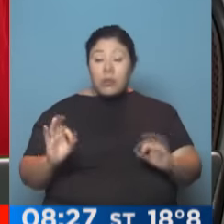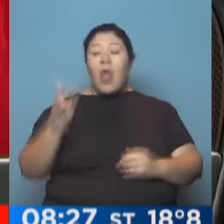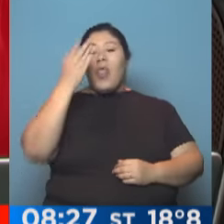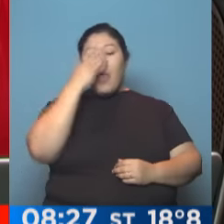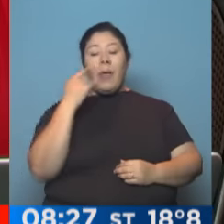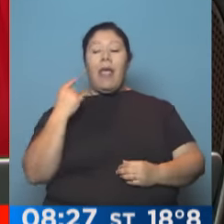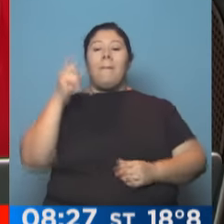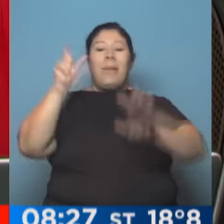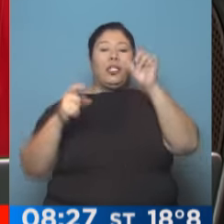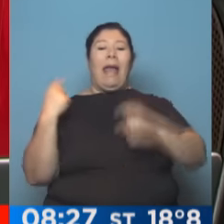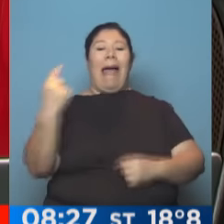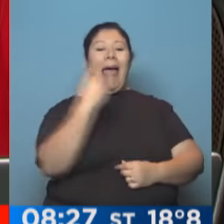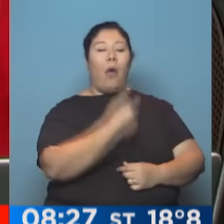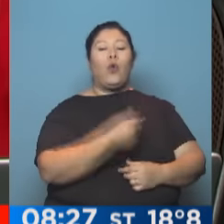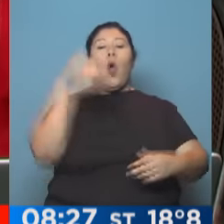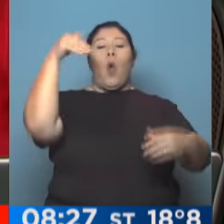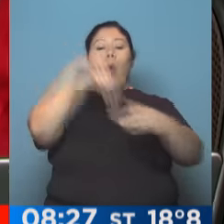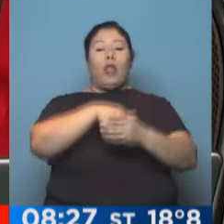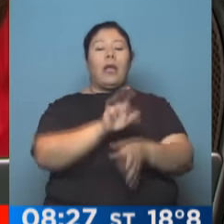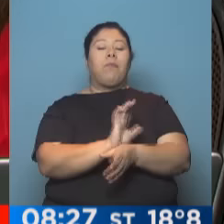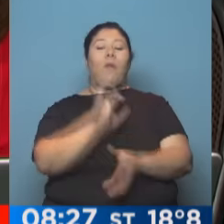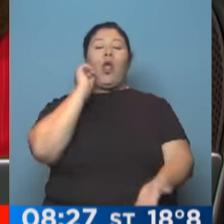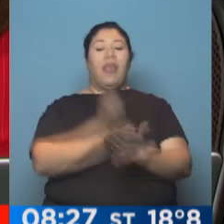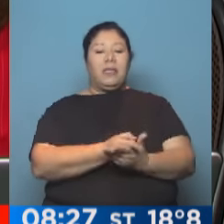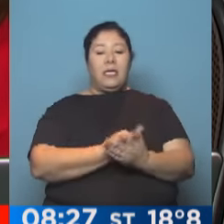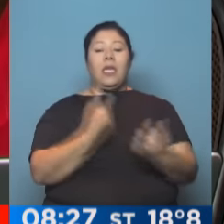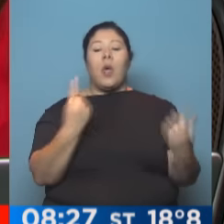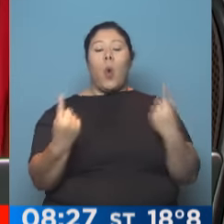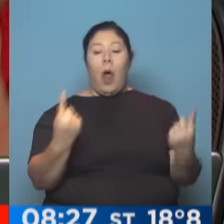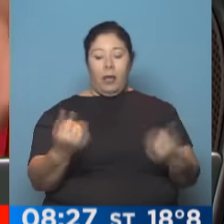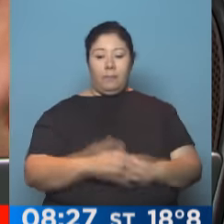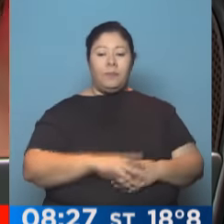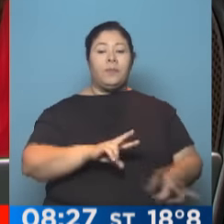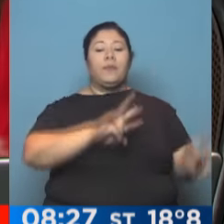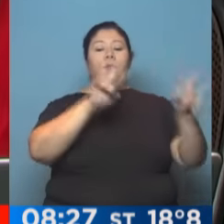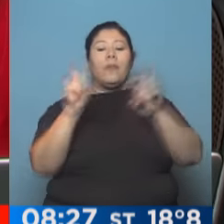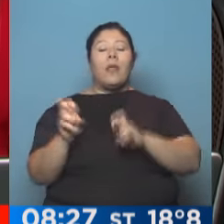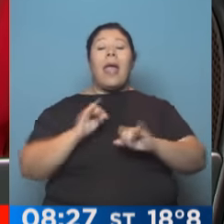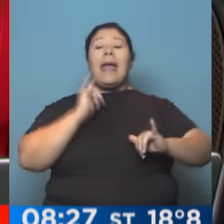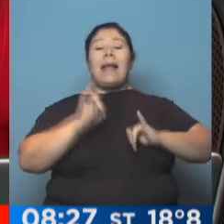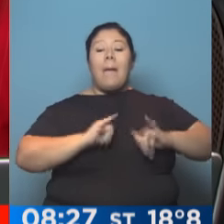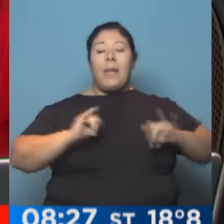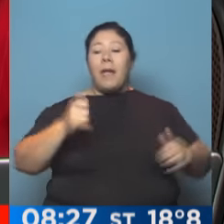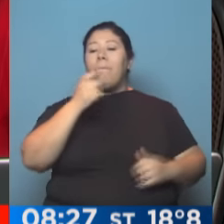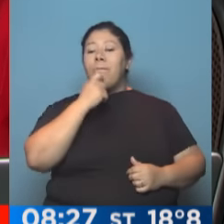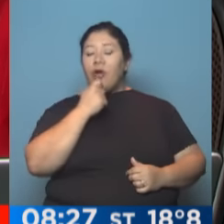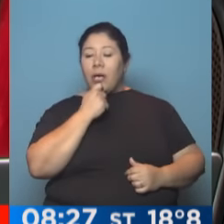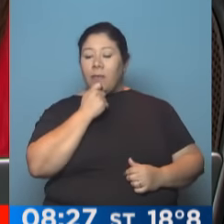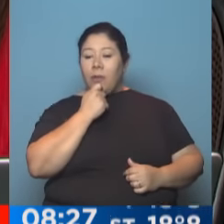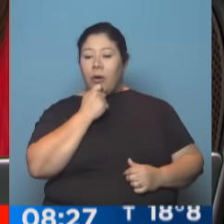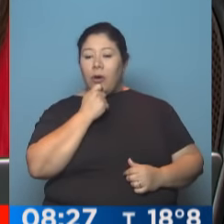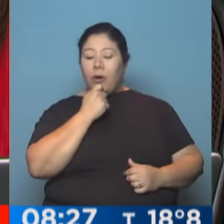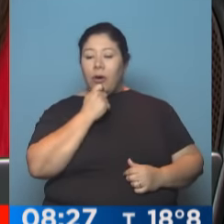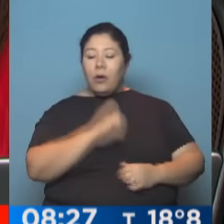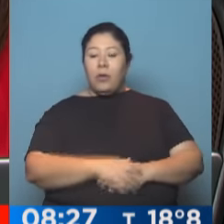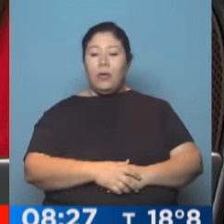y estamos también en campaña y hay algunas repercusiones en el ámbito económico Qué pasó con la liquidación de exportaciones en